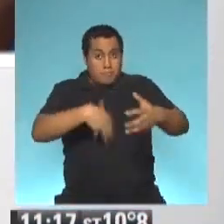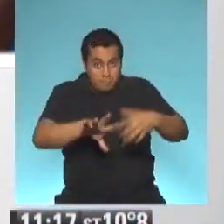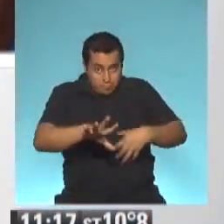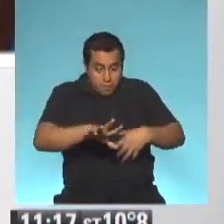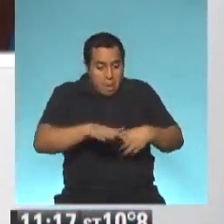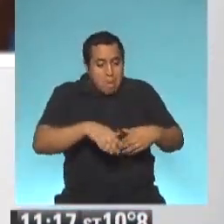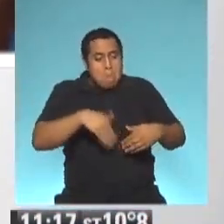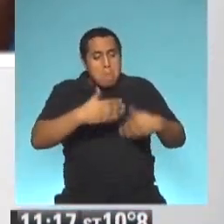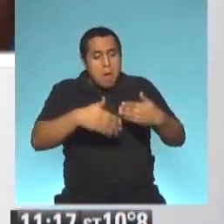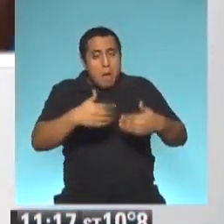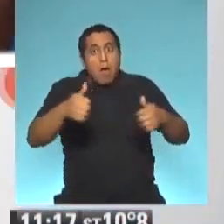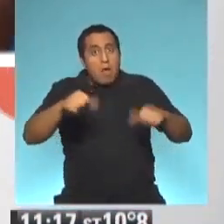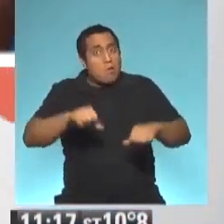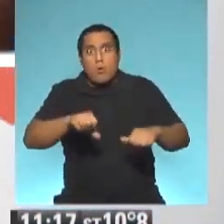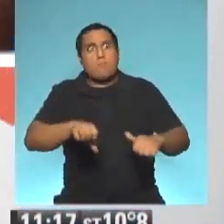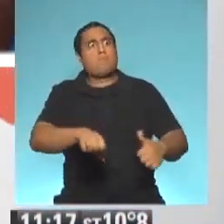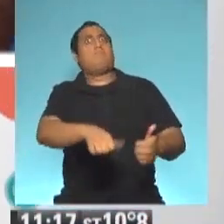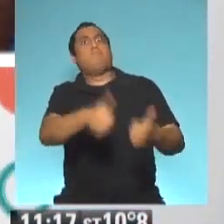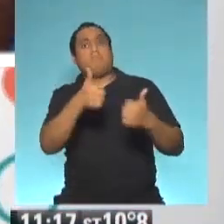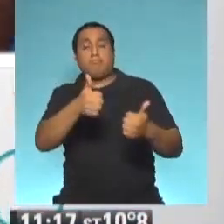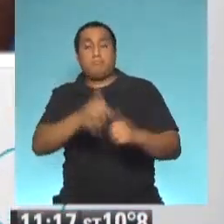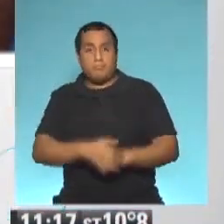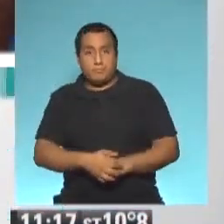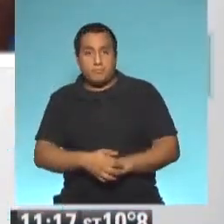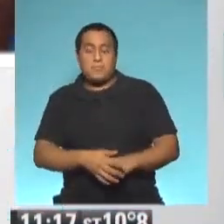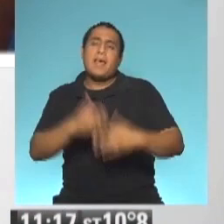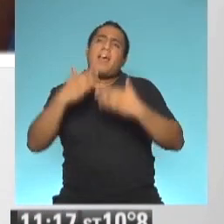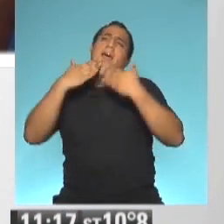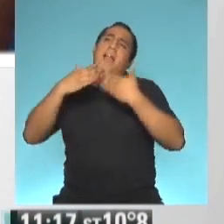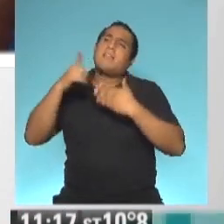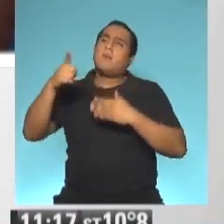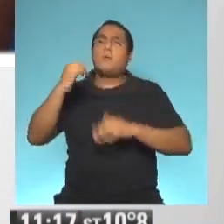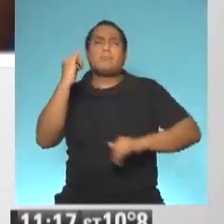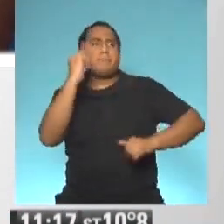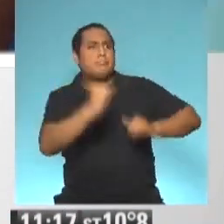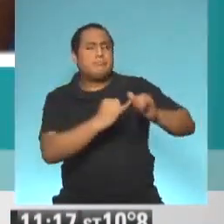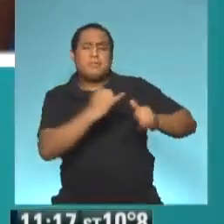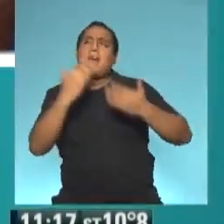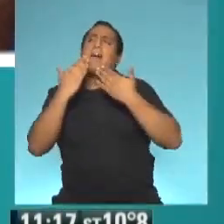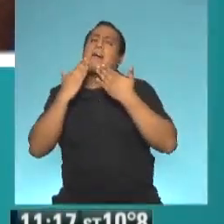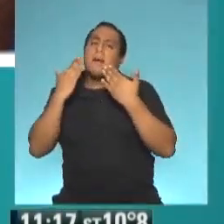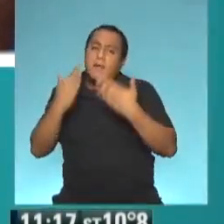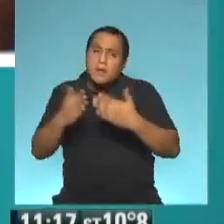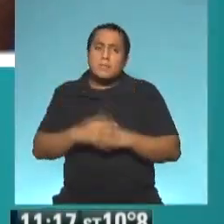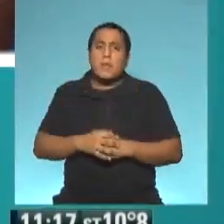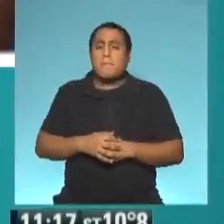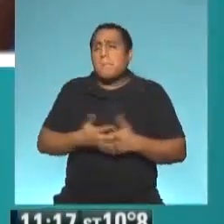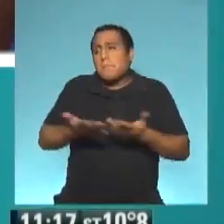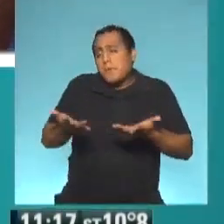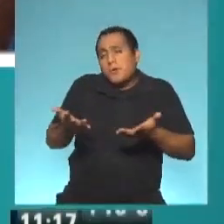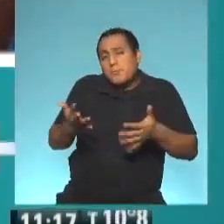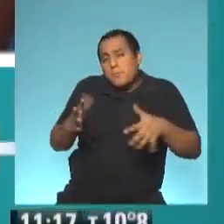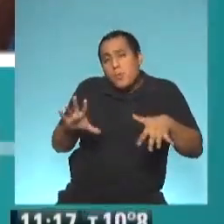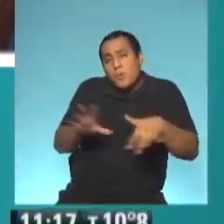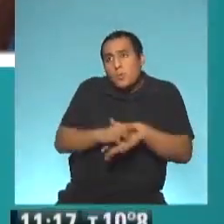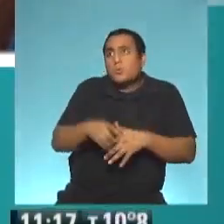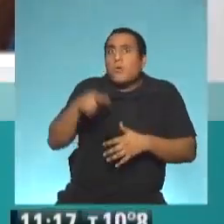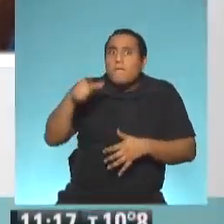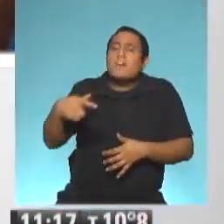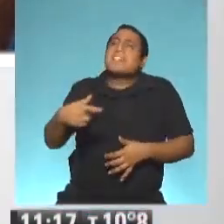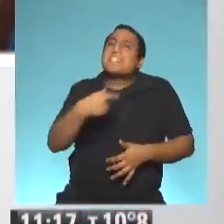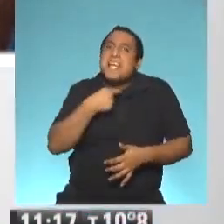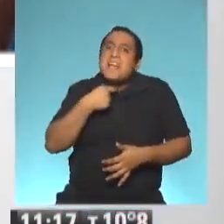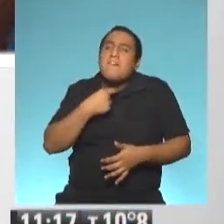Pablo, te agradecemos todo lo que haces, tu testimonio, pero sobre todo esto que tiene que ver con tus ganas de